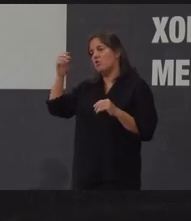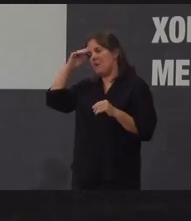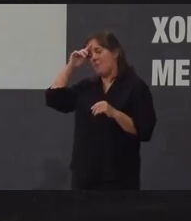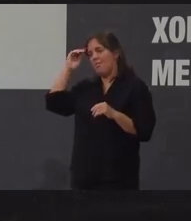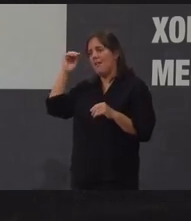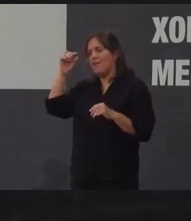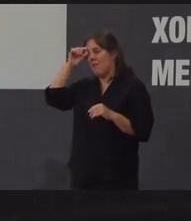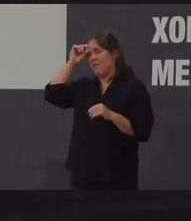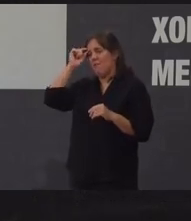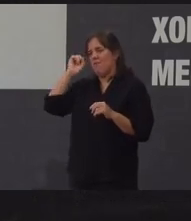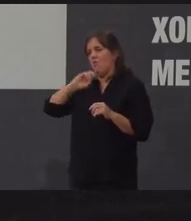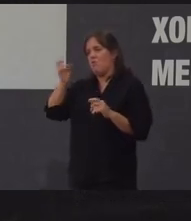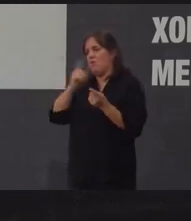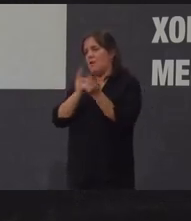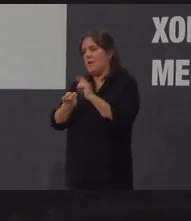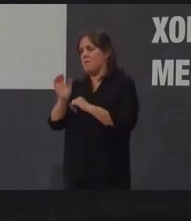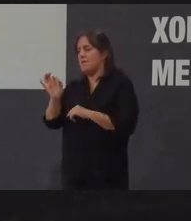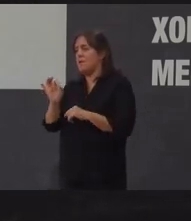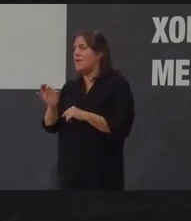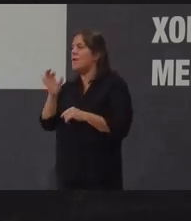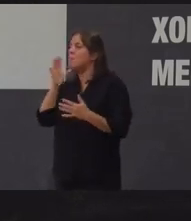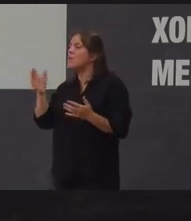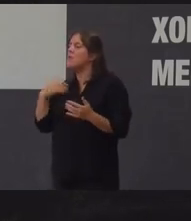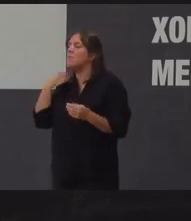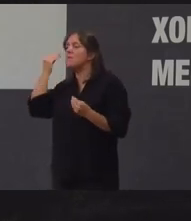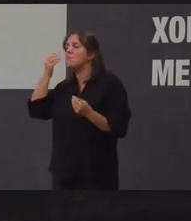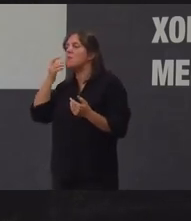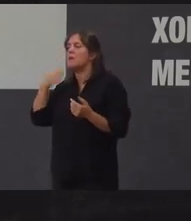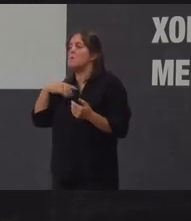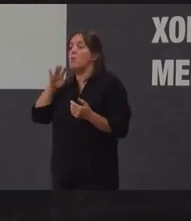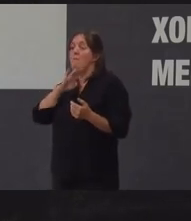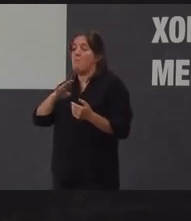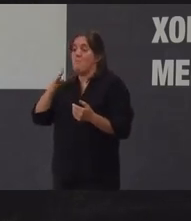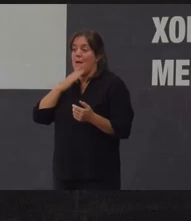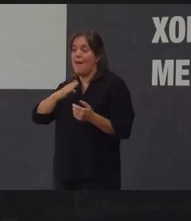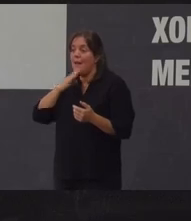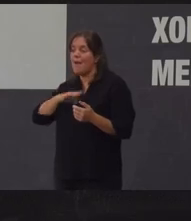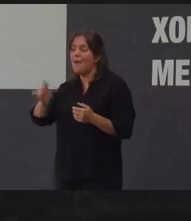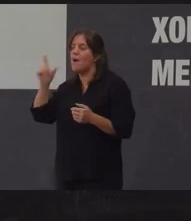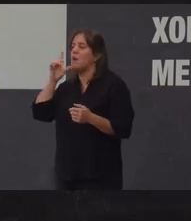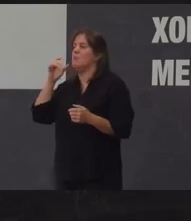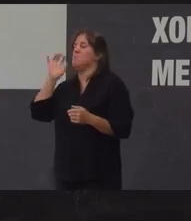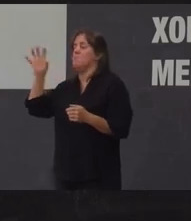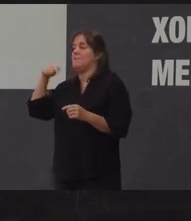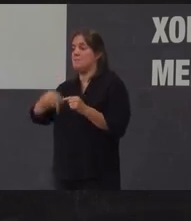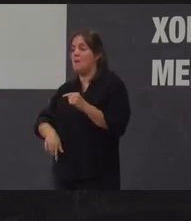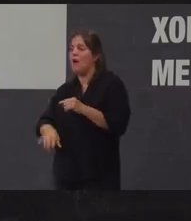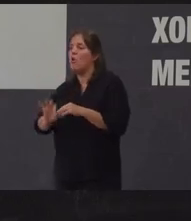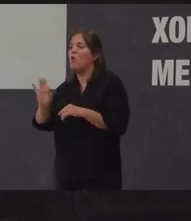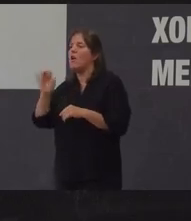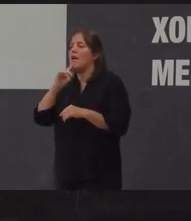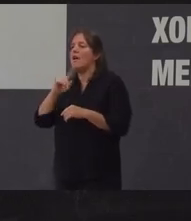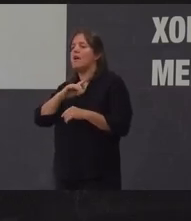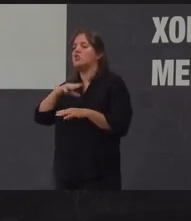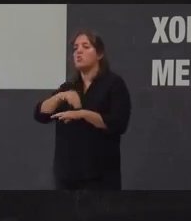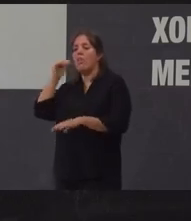ver co franquismo. Pensemos que en Bélxica, nos Países Baixos, en